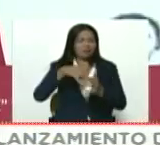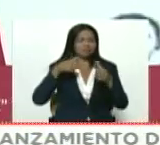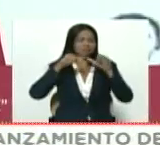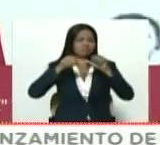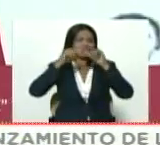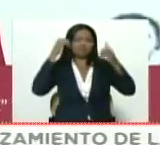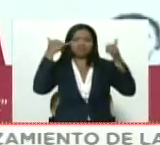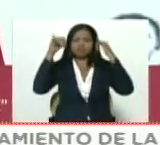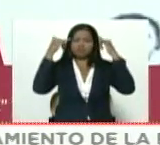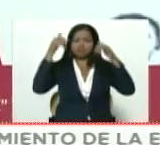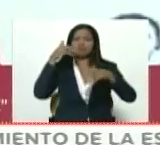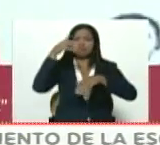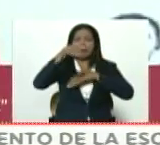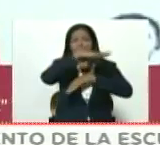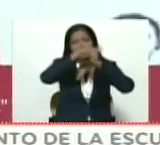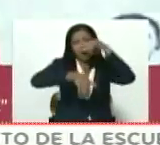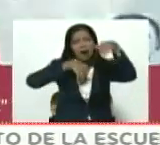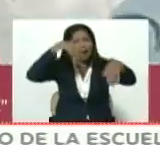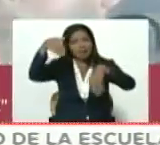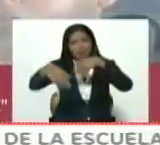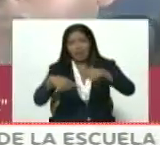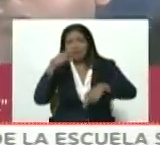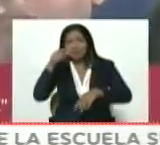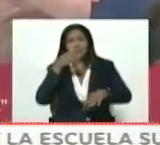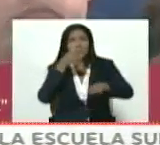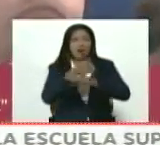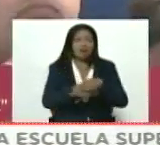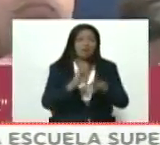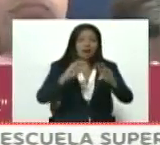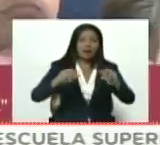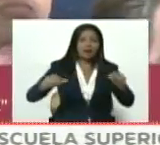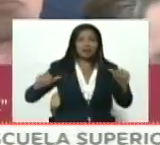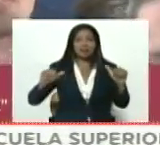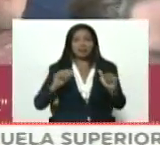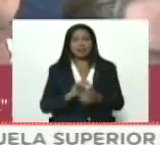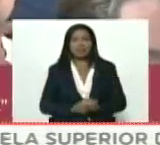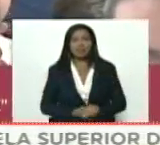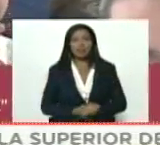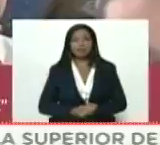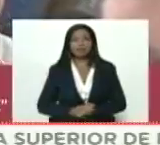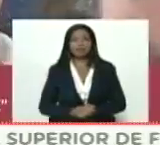y playa, como dice, playa, arenita y...